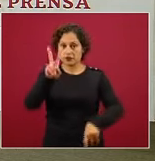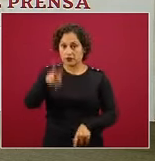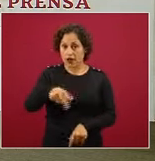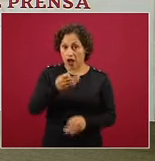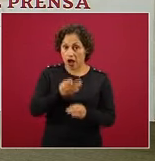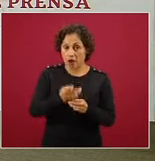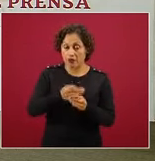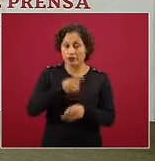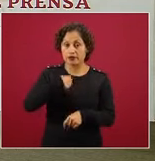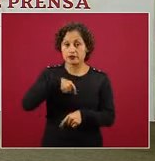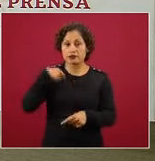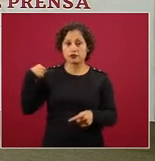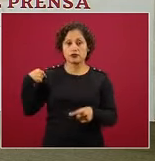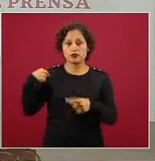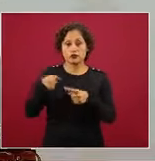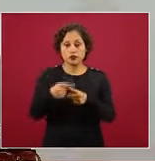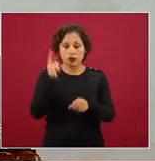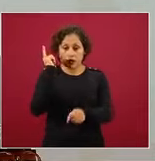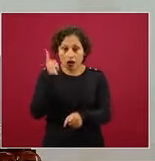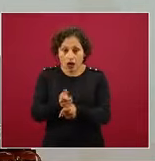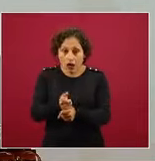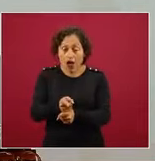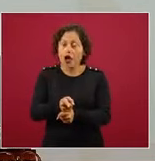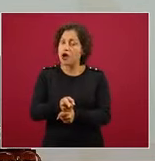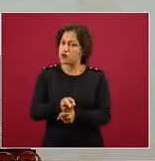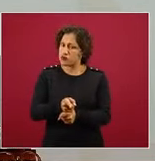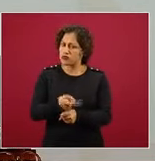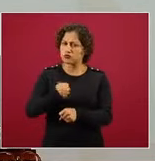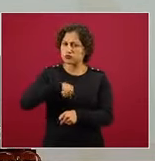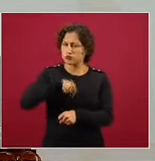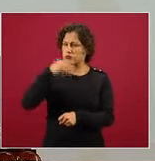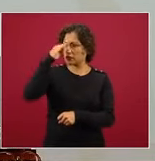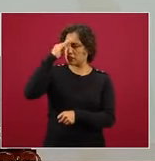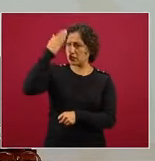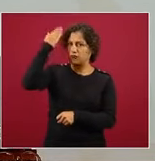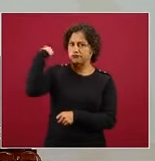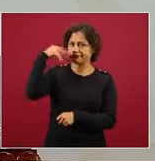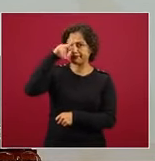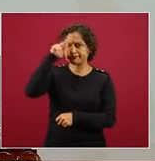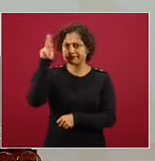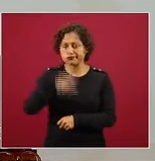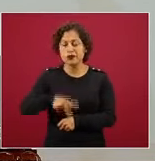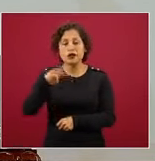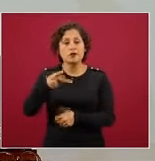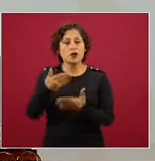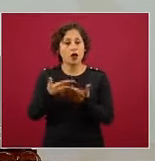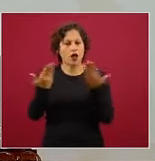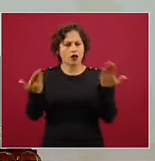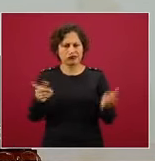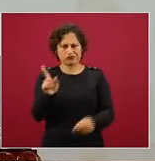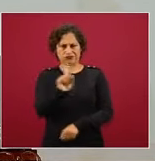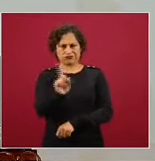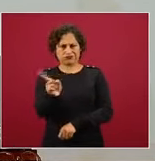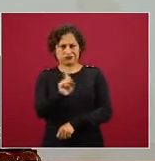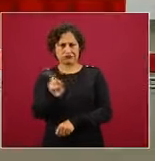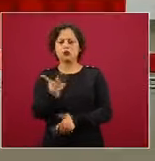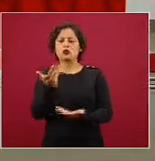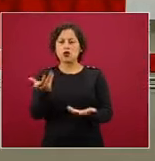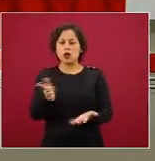bastante menos mala que la que anticipábamos en términos de conocimientos básicos acerca de cómo hacer frente a la problemática.